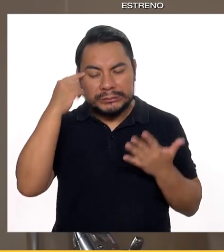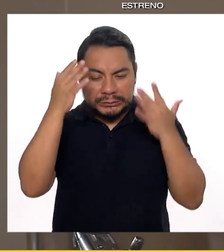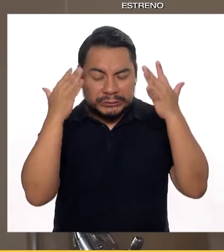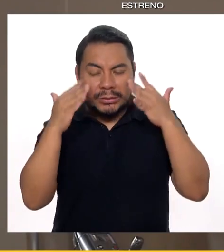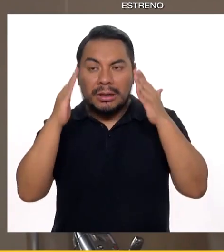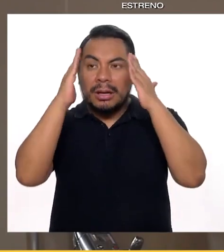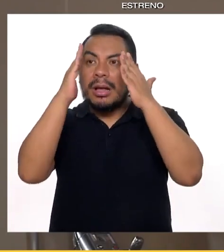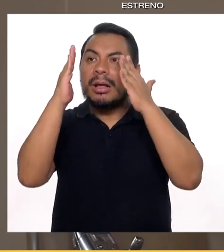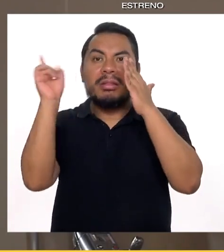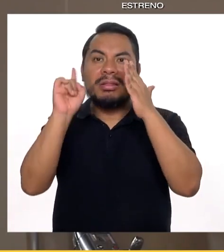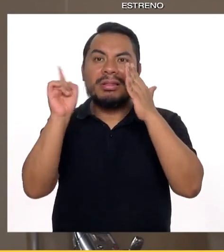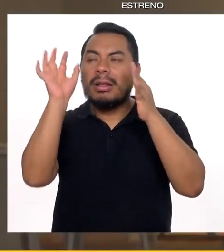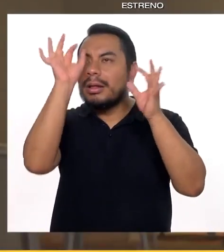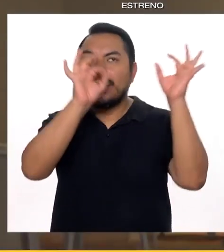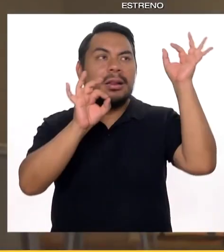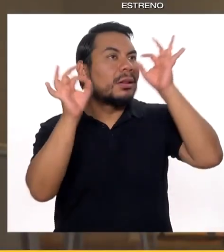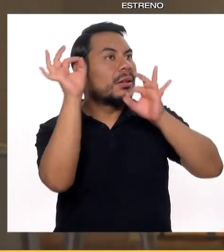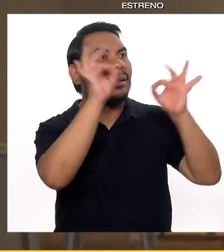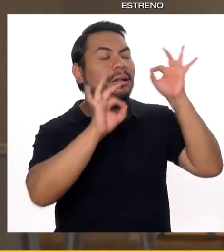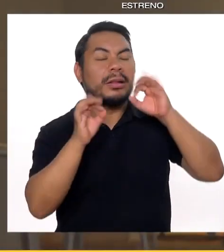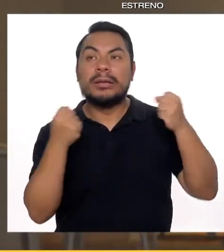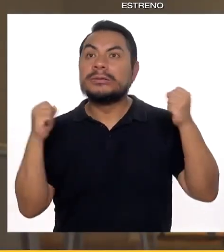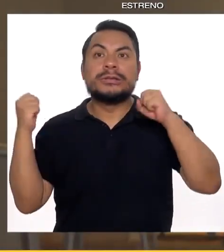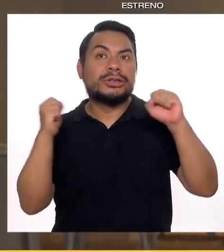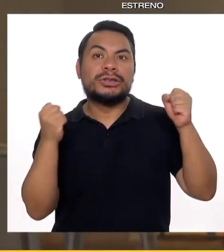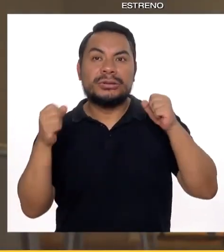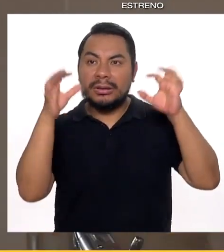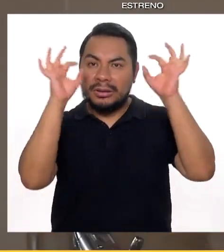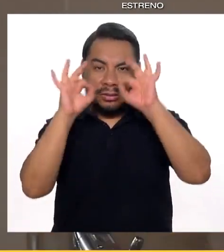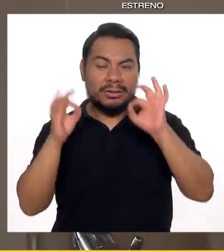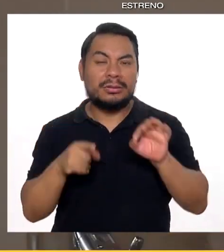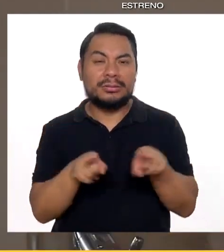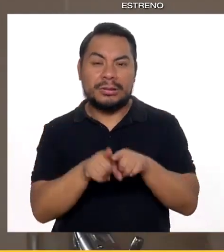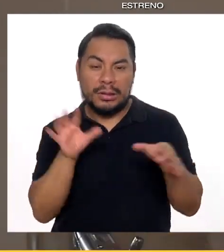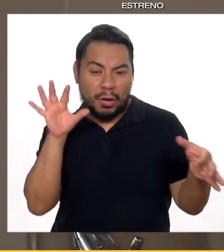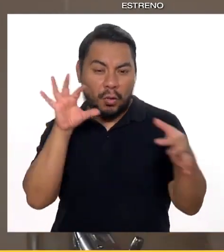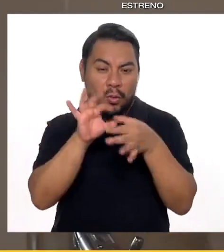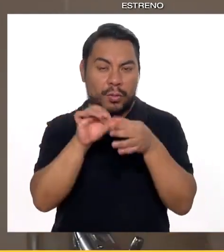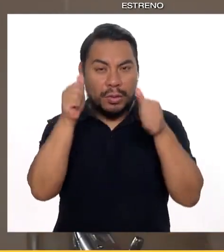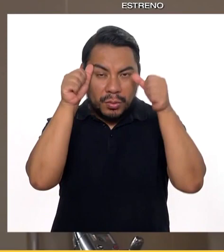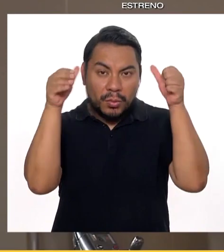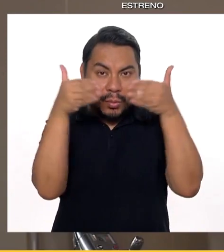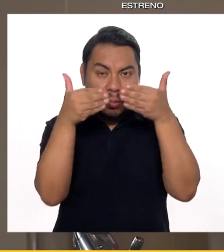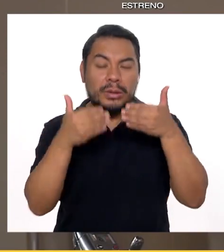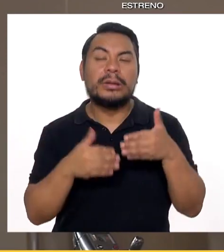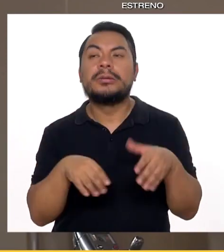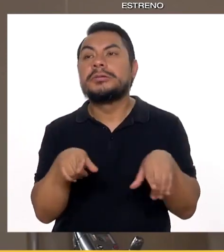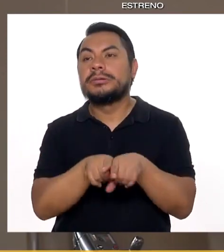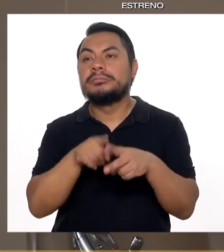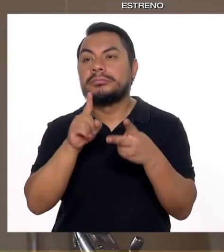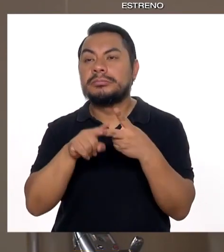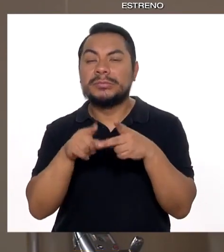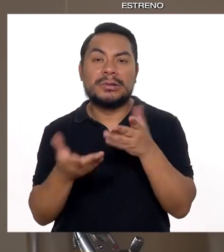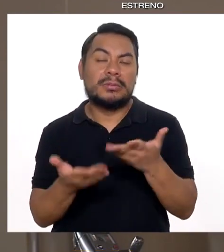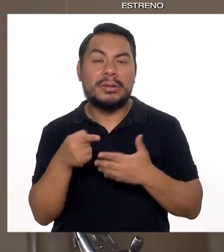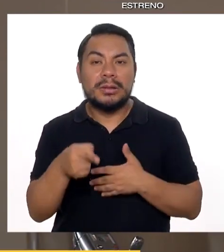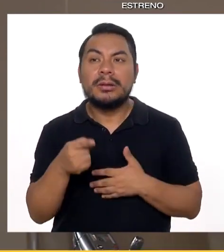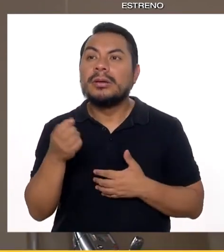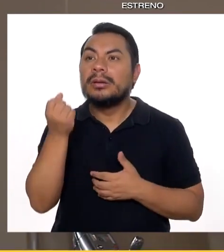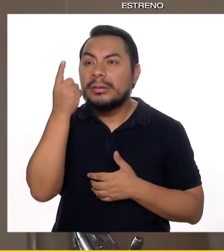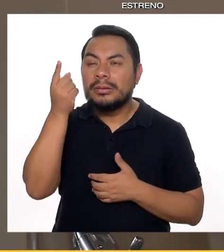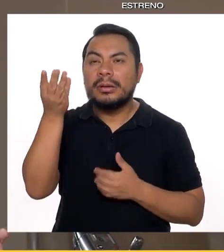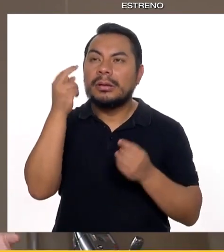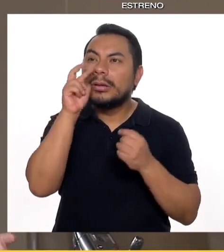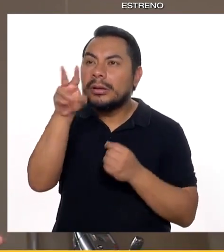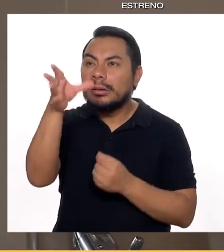por déficit de atención con o sin hiperactividad, como asociado al autismo. Puede también haber un trastorno de